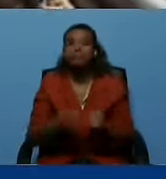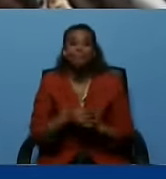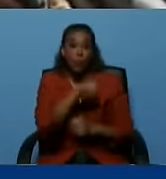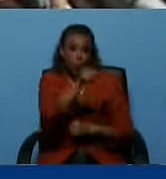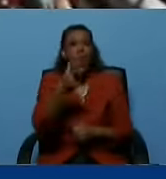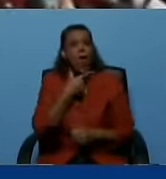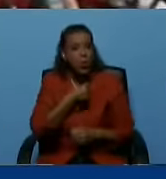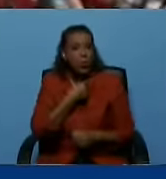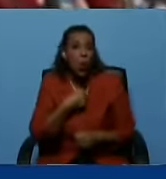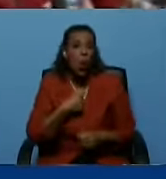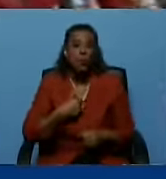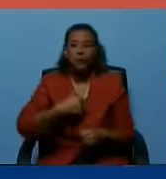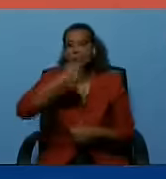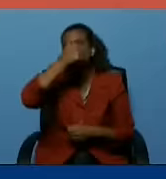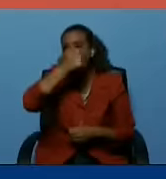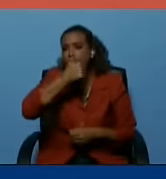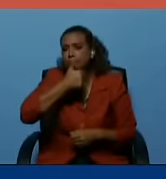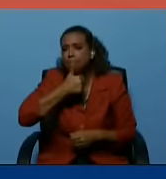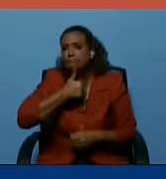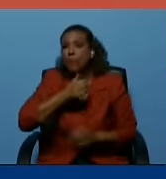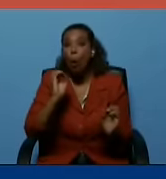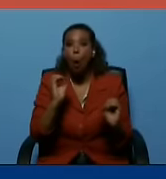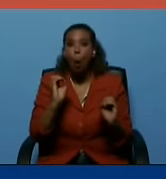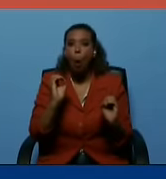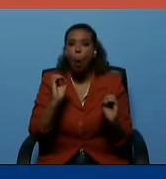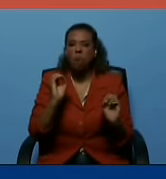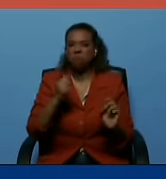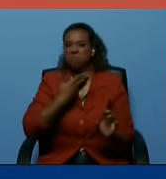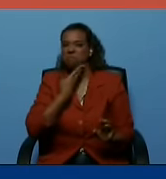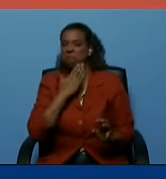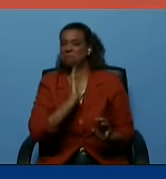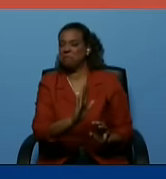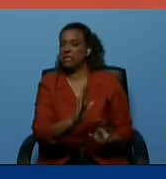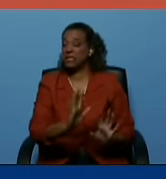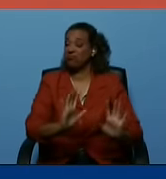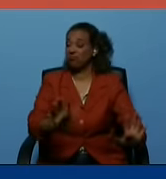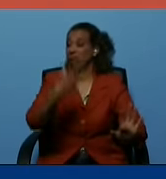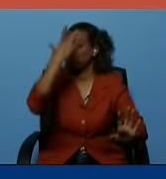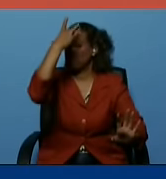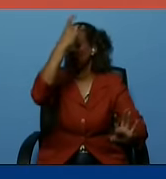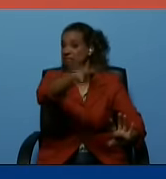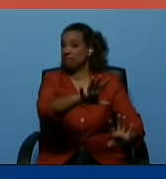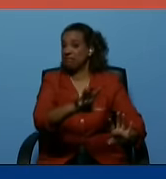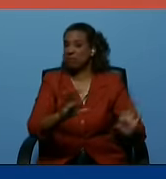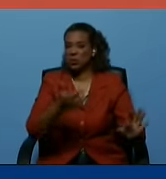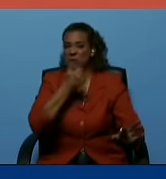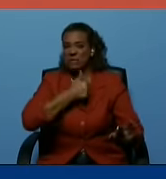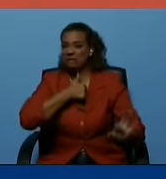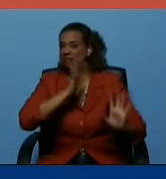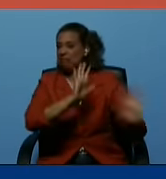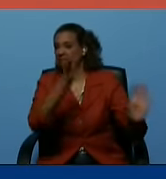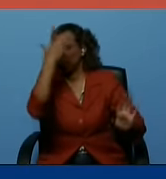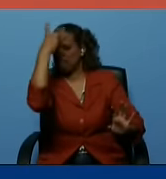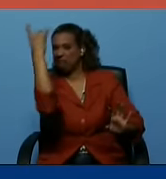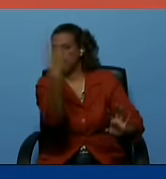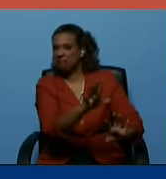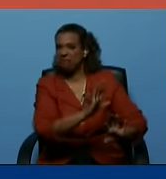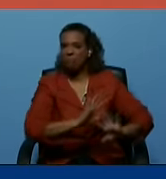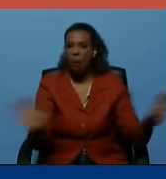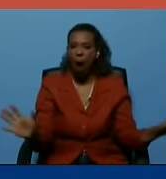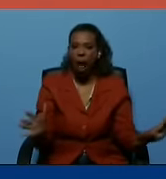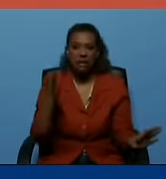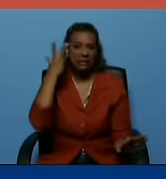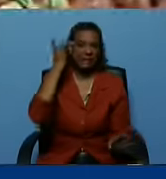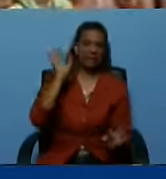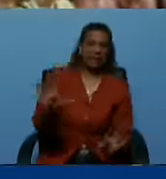¿Ustedes les gusta la intolerancia? ¿Gente intolerante que no soporta y quiere acabar al que piensa